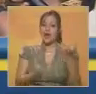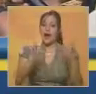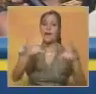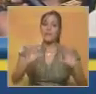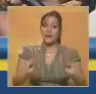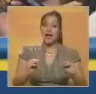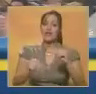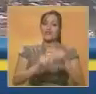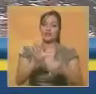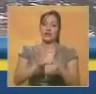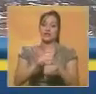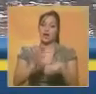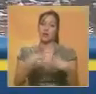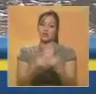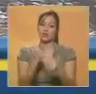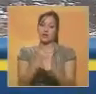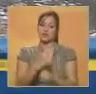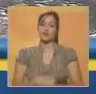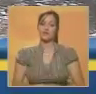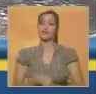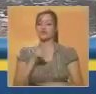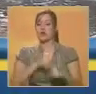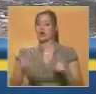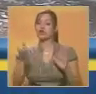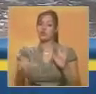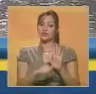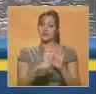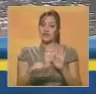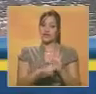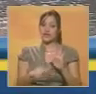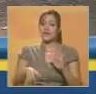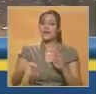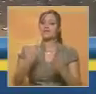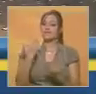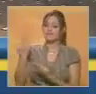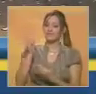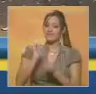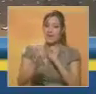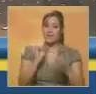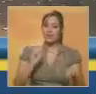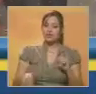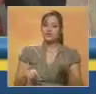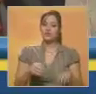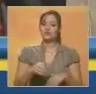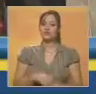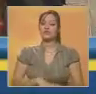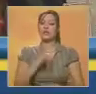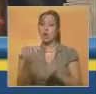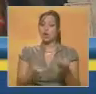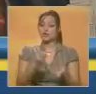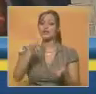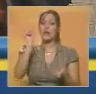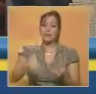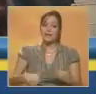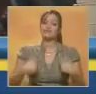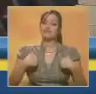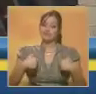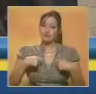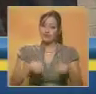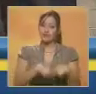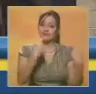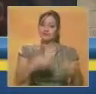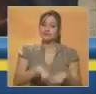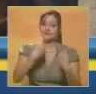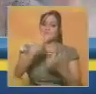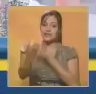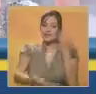bomberos del distrito capital otro galpón ubicado al lado de la empresa J que sirve de depósito de compaía de utensilios de cocina también resultó afectado por la acción